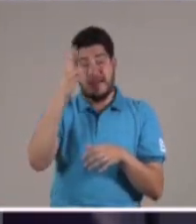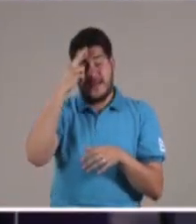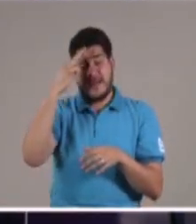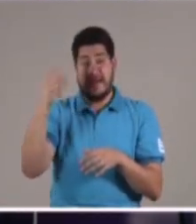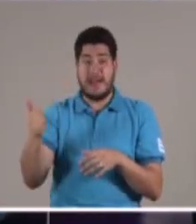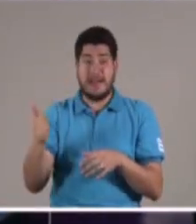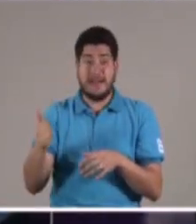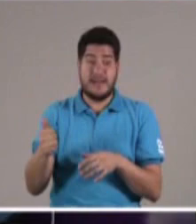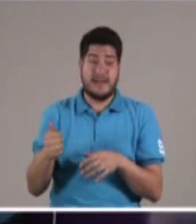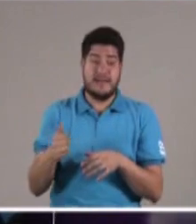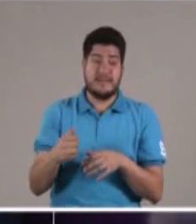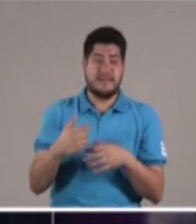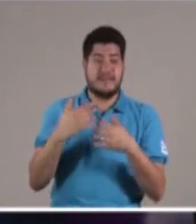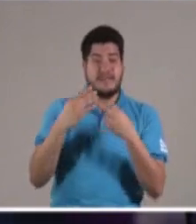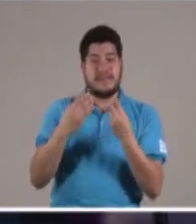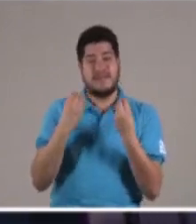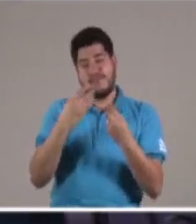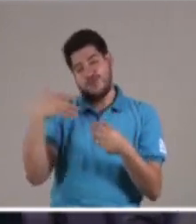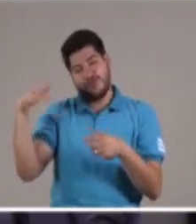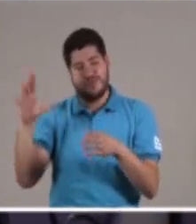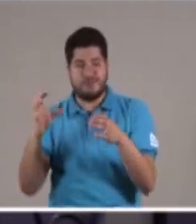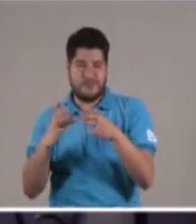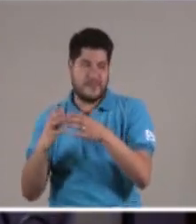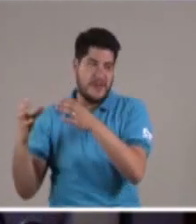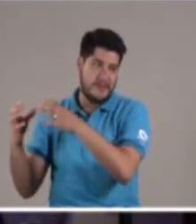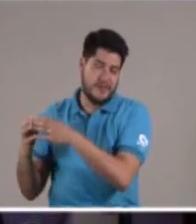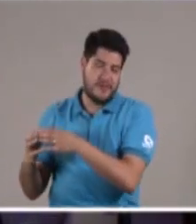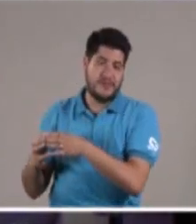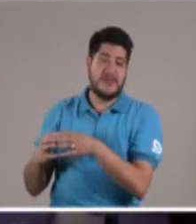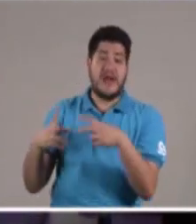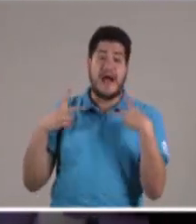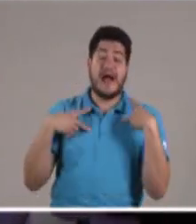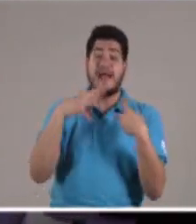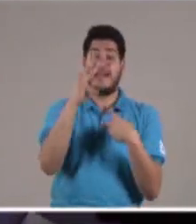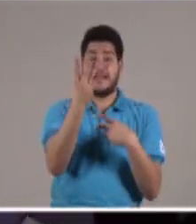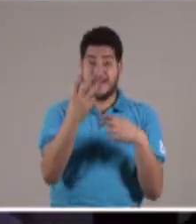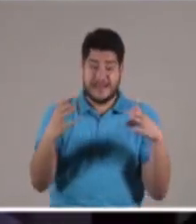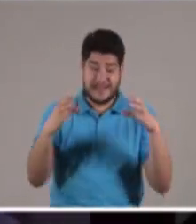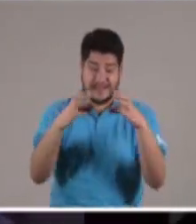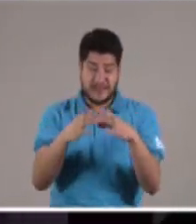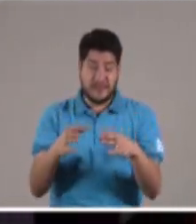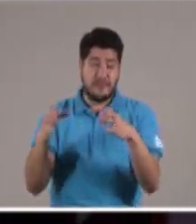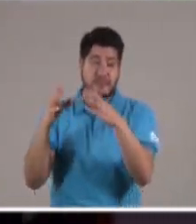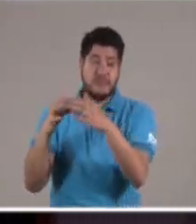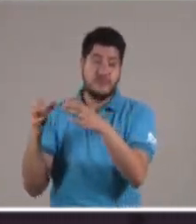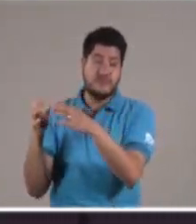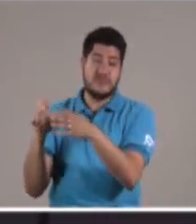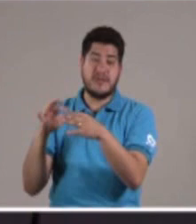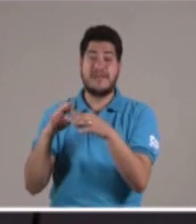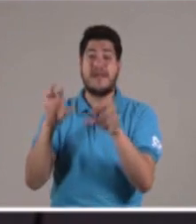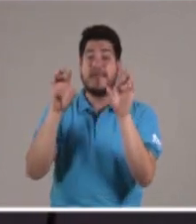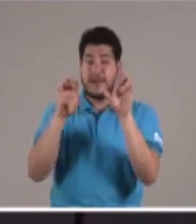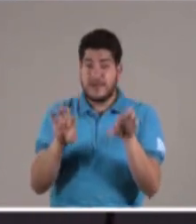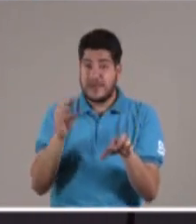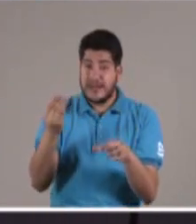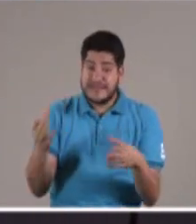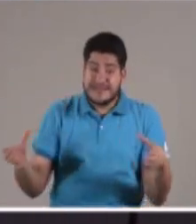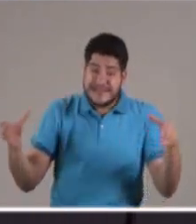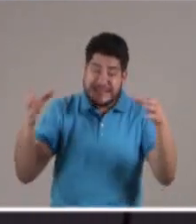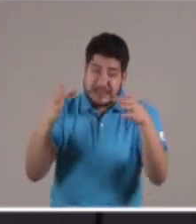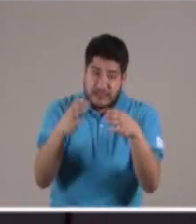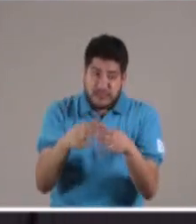y las doncellas sin número ahí hay tres grupos de personas que están conformadas